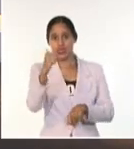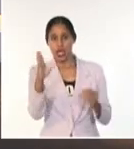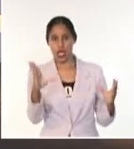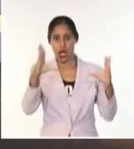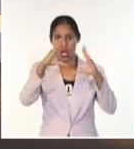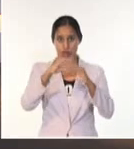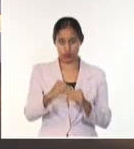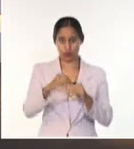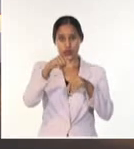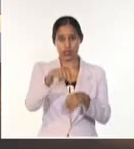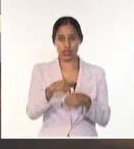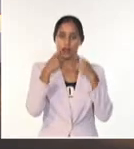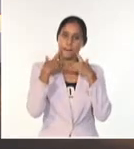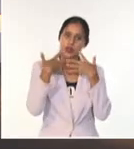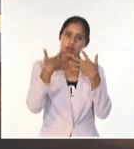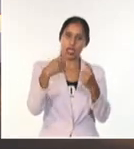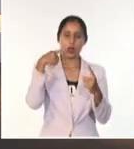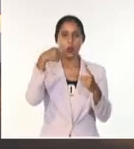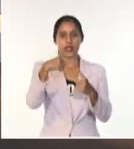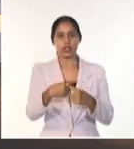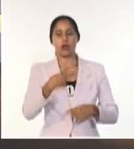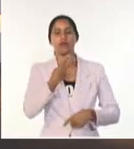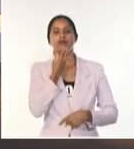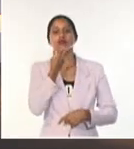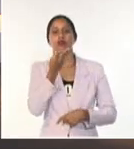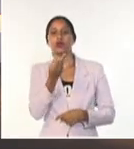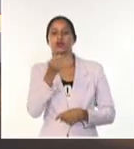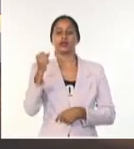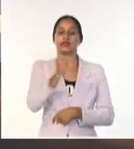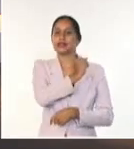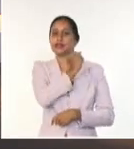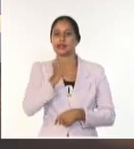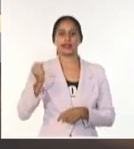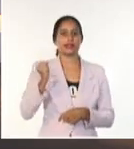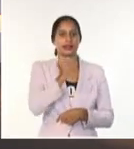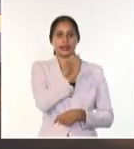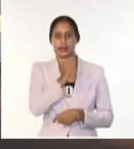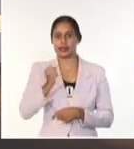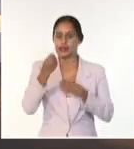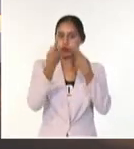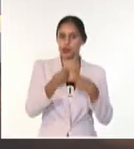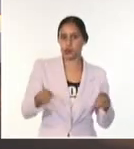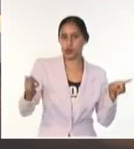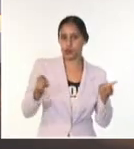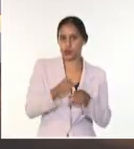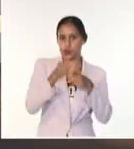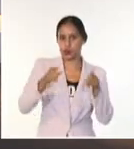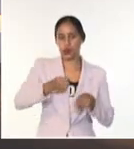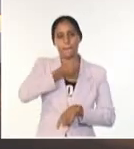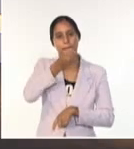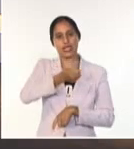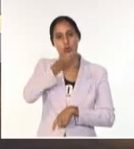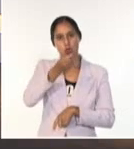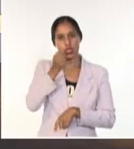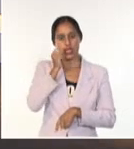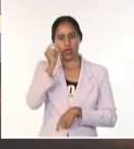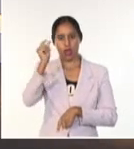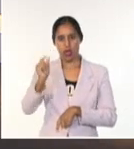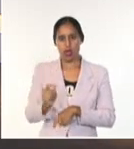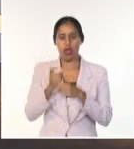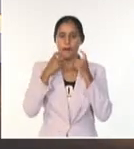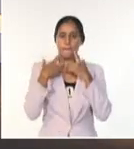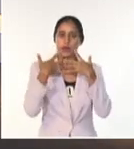La emisión contará con las voces especializadas de la musicóloga Yuren Heredia y el periodista y crítico Pedro de la Hoz,